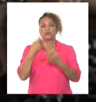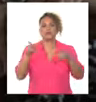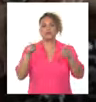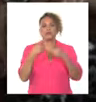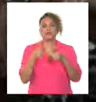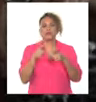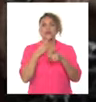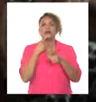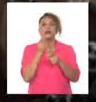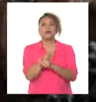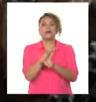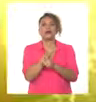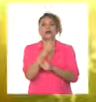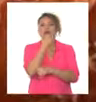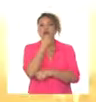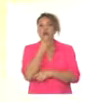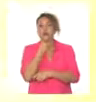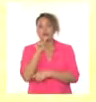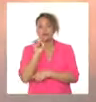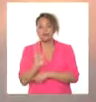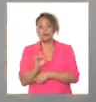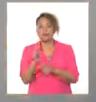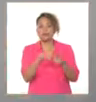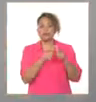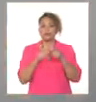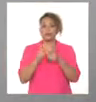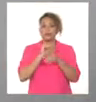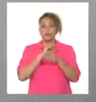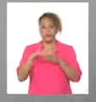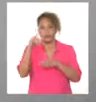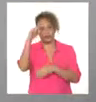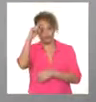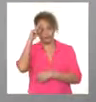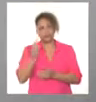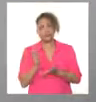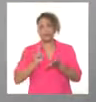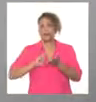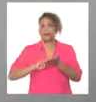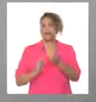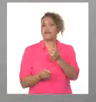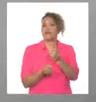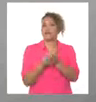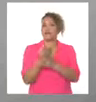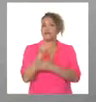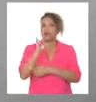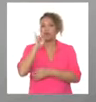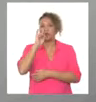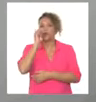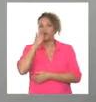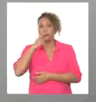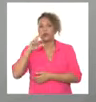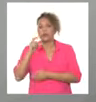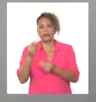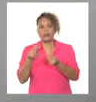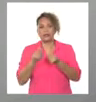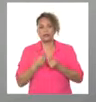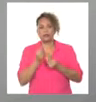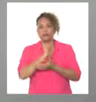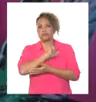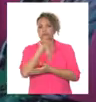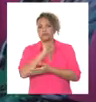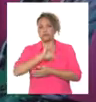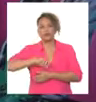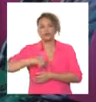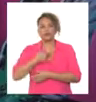Maestro de Juventudes de la Asociación Hermanos Saiz. Miembro fundadora de la UNIAC, recibió las distinciones por la Cultura